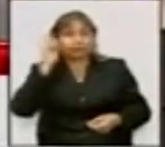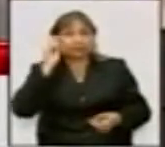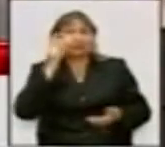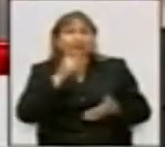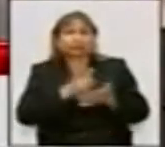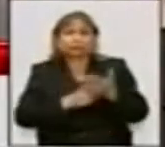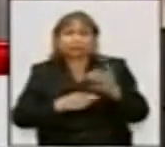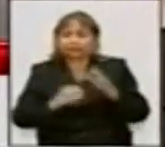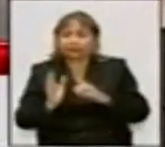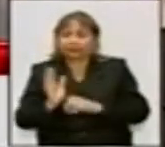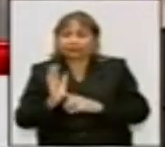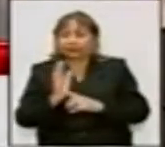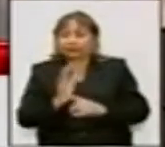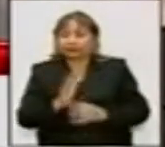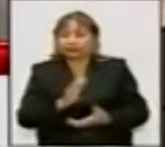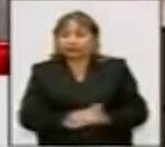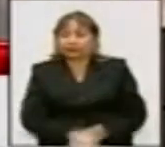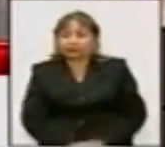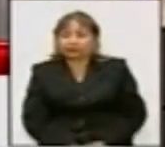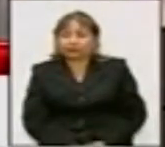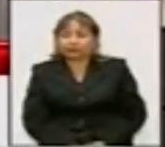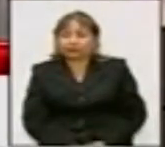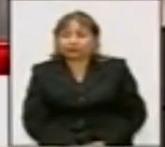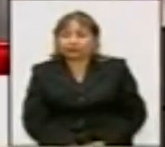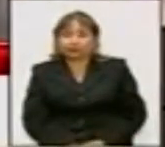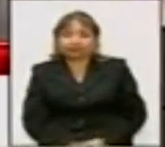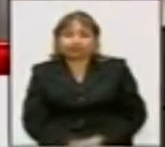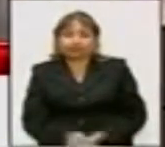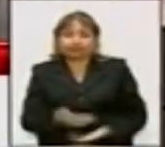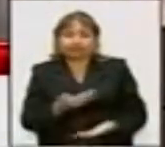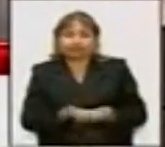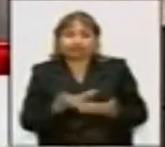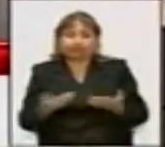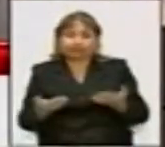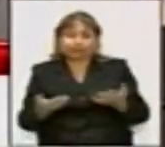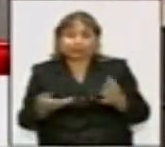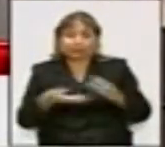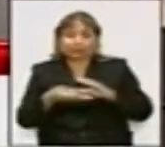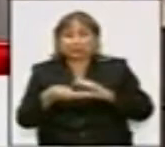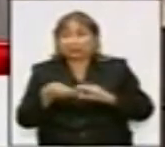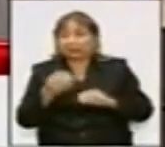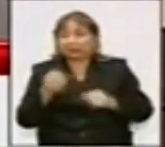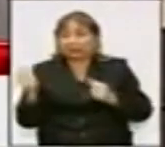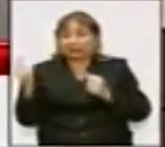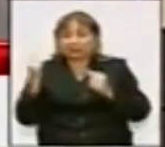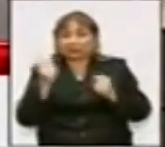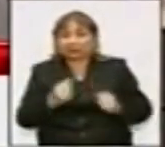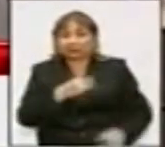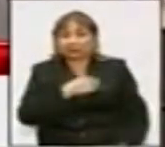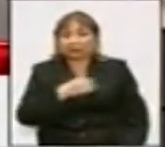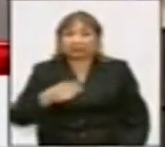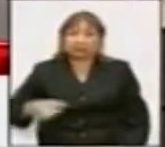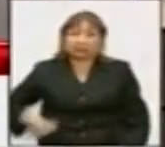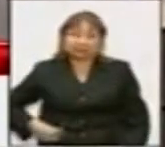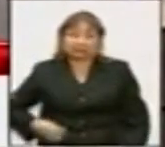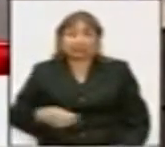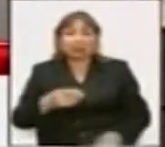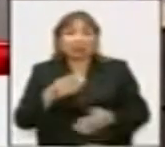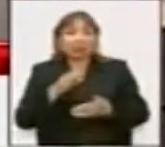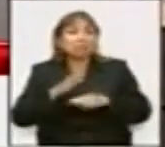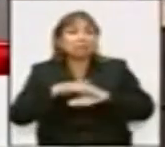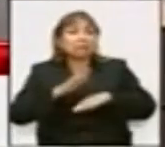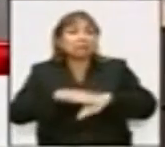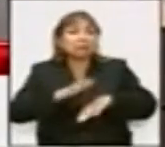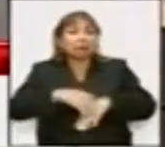frente a este avasallamiento esta suerte de chantaje del poder del poder ejecutivo que